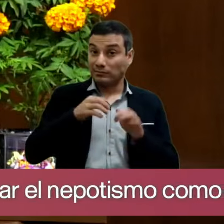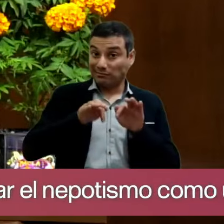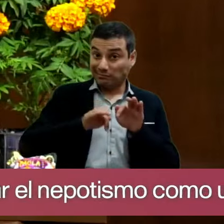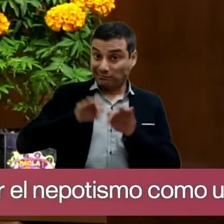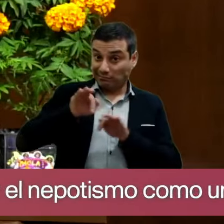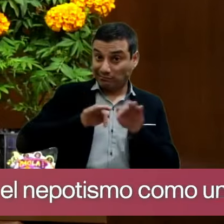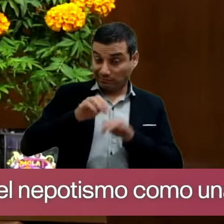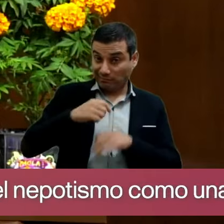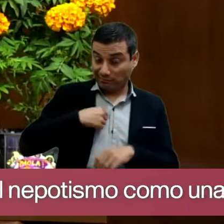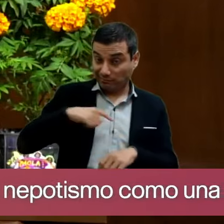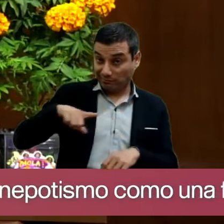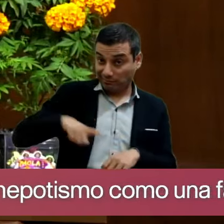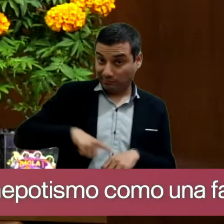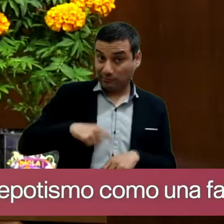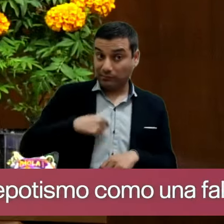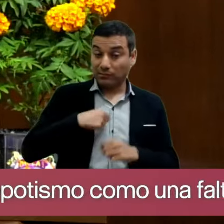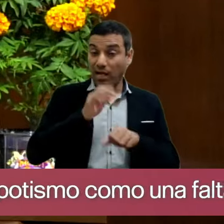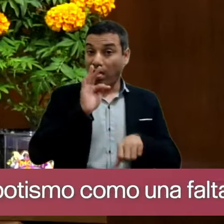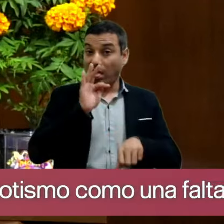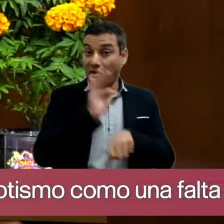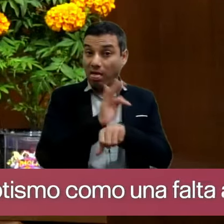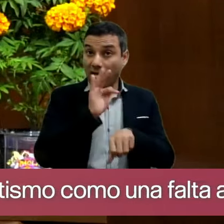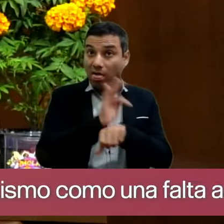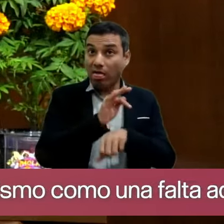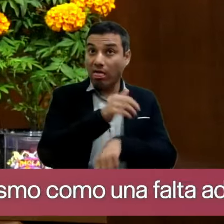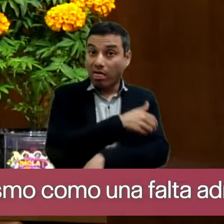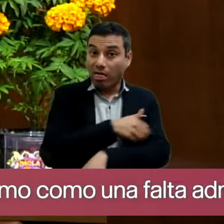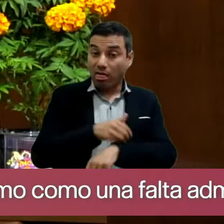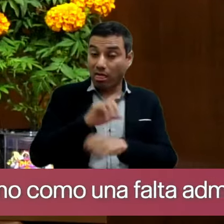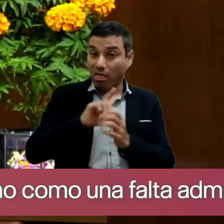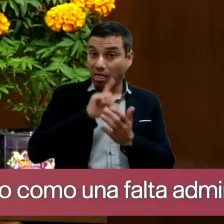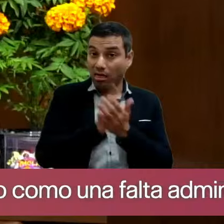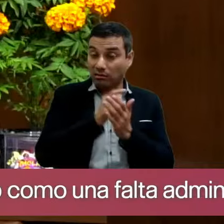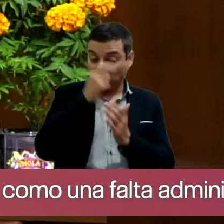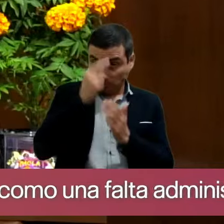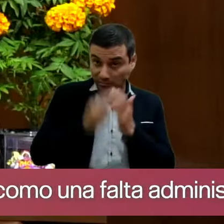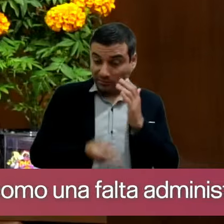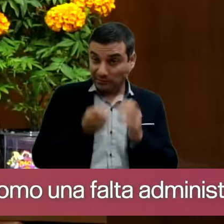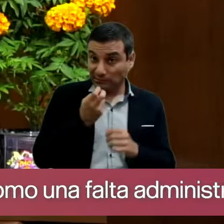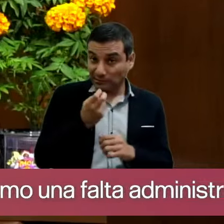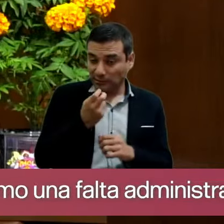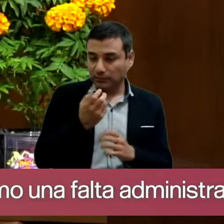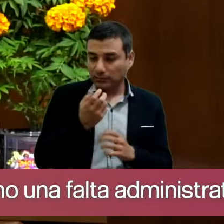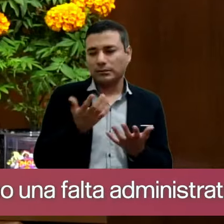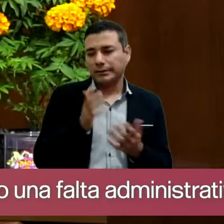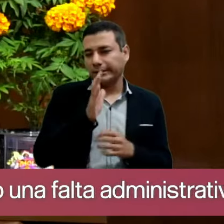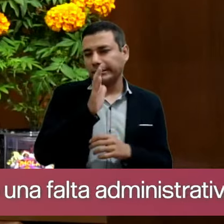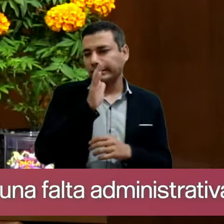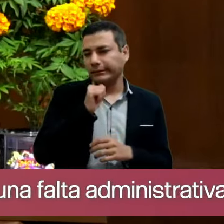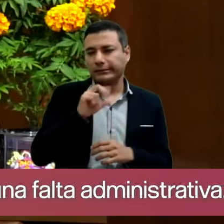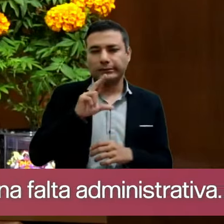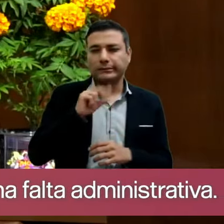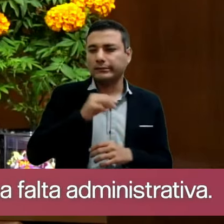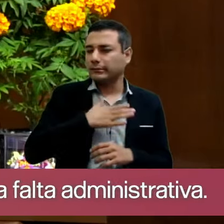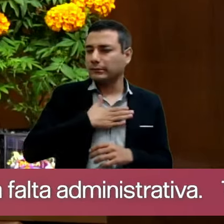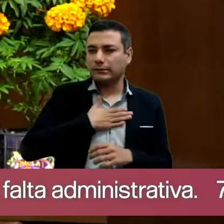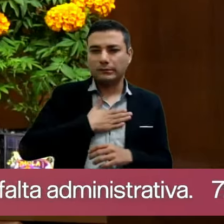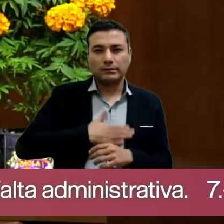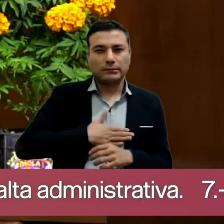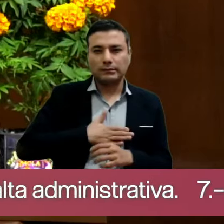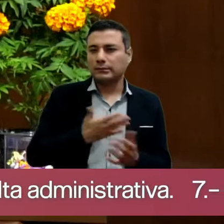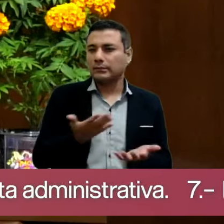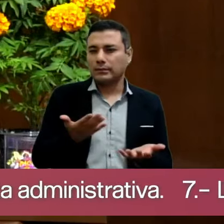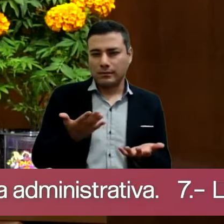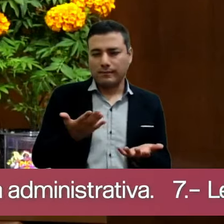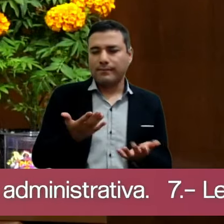nepotismo falta o viola a la ley, lo que provoca un desequilibrio que lleva a una